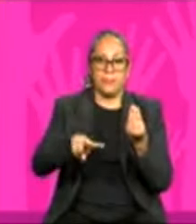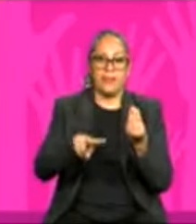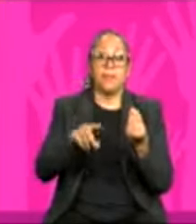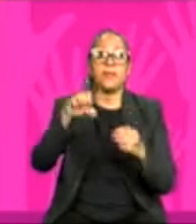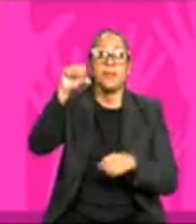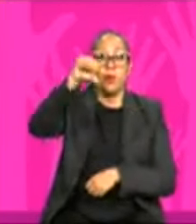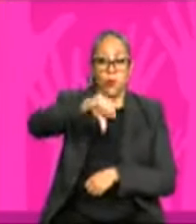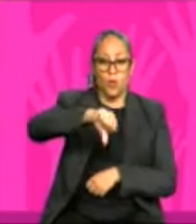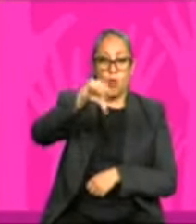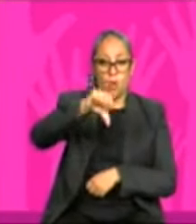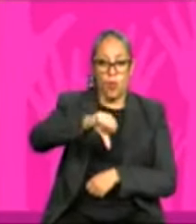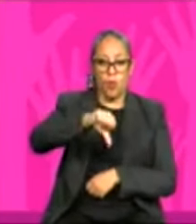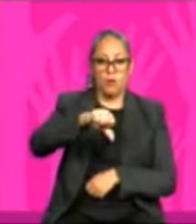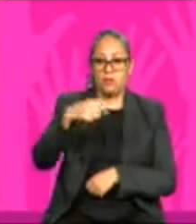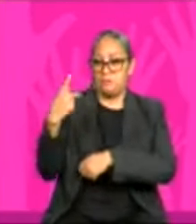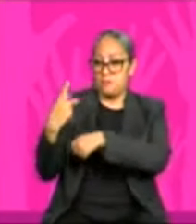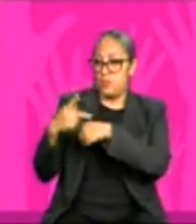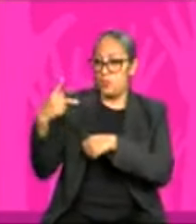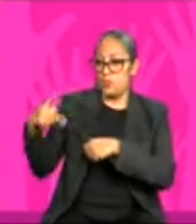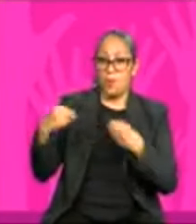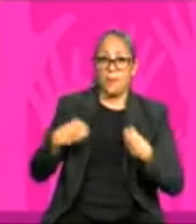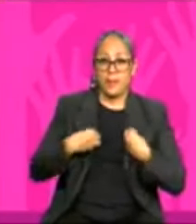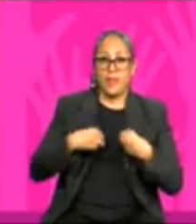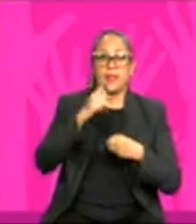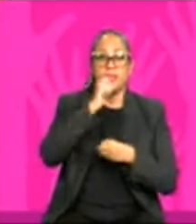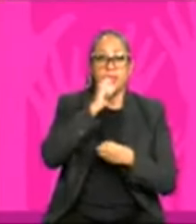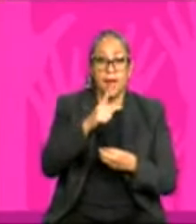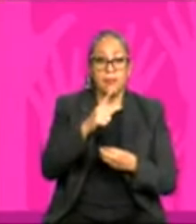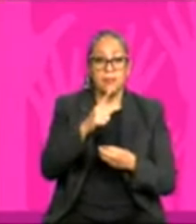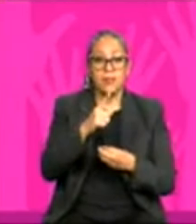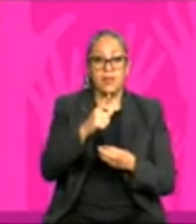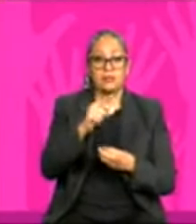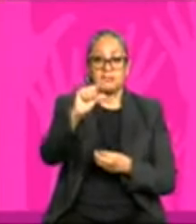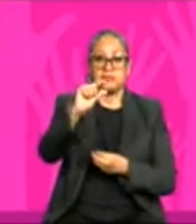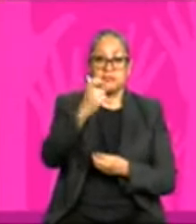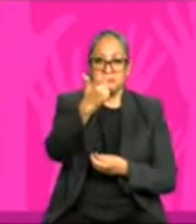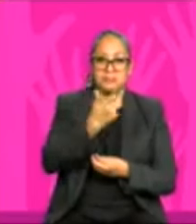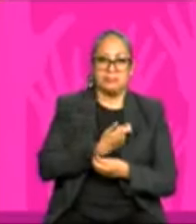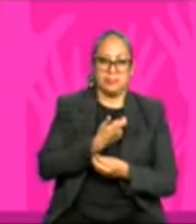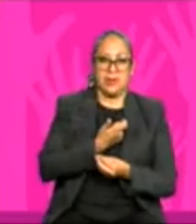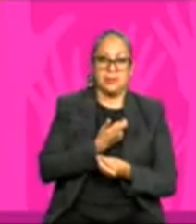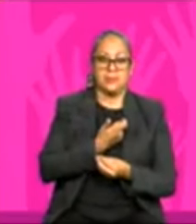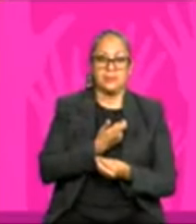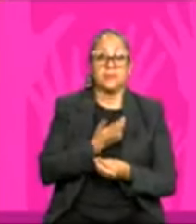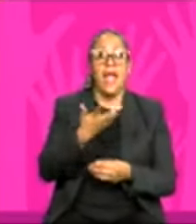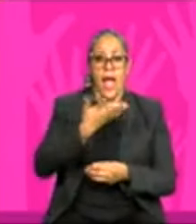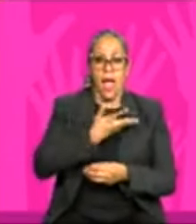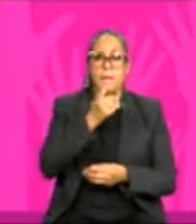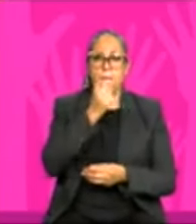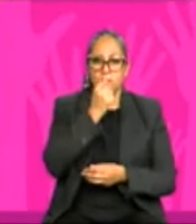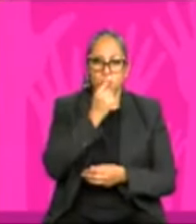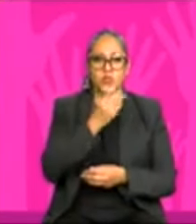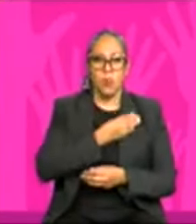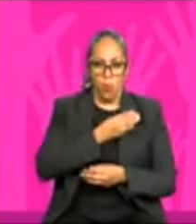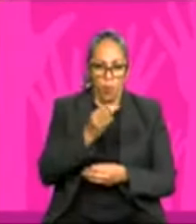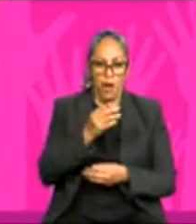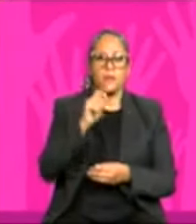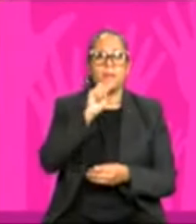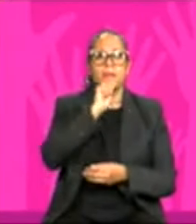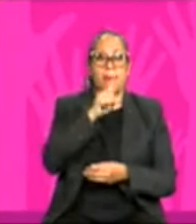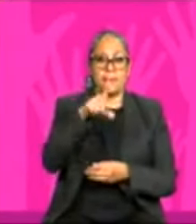Hoy ponen en riesgo su vida a cambio de nada. Si tenemos policías buenos y